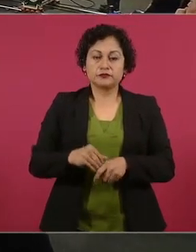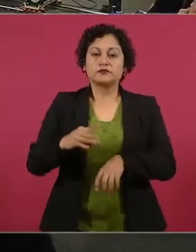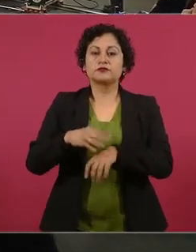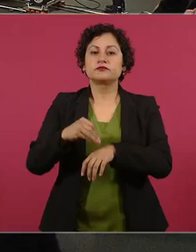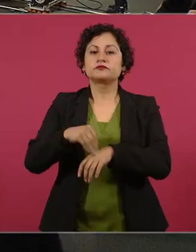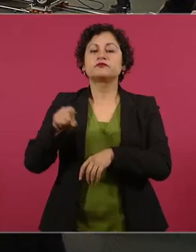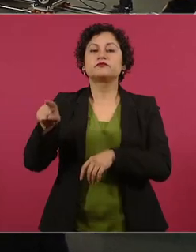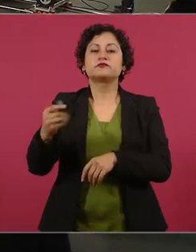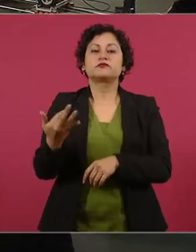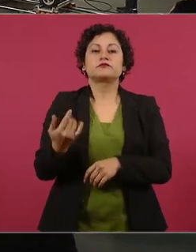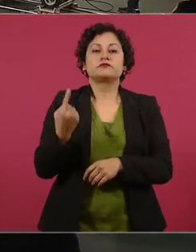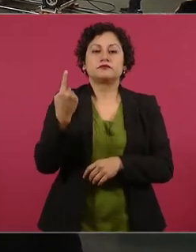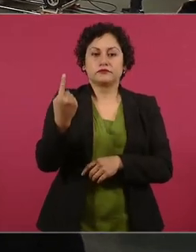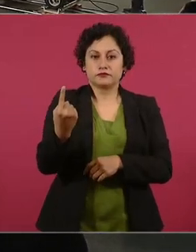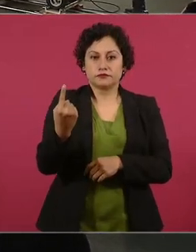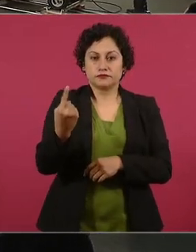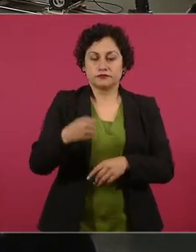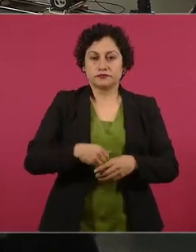51.